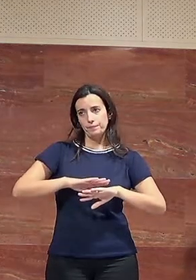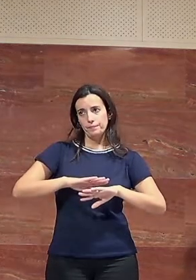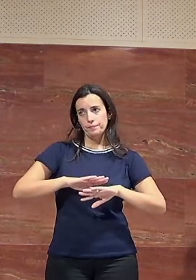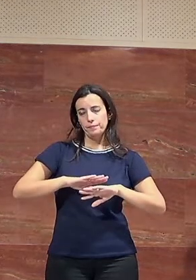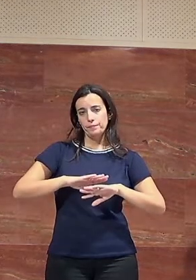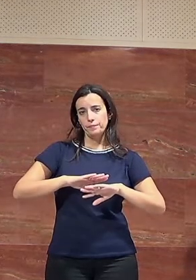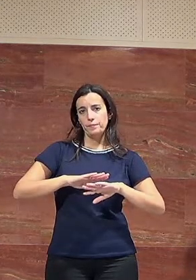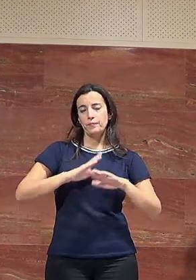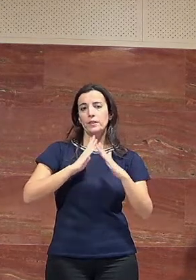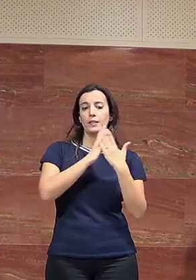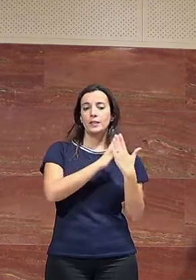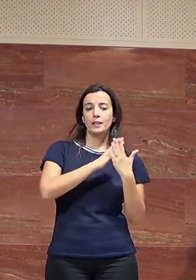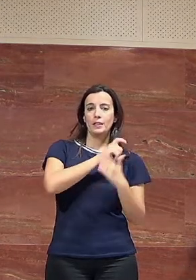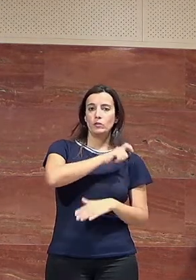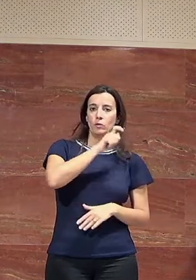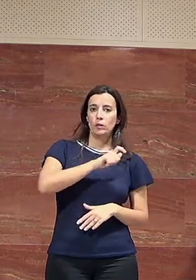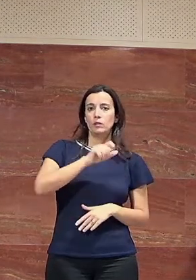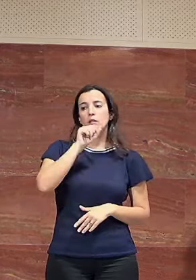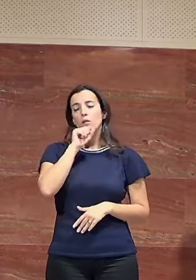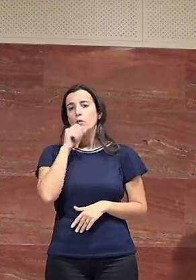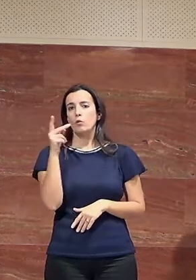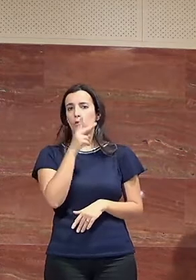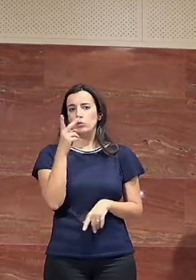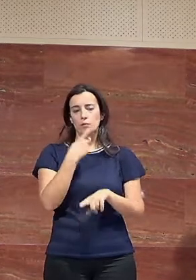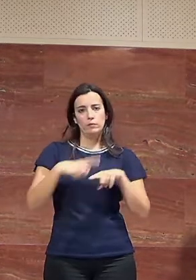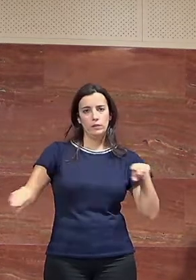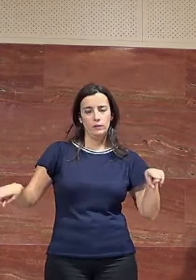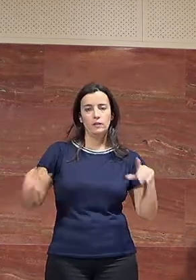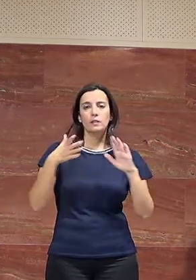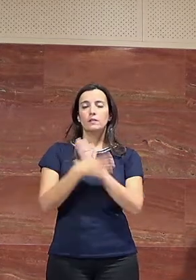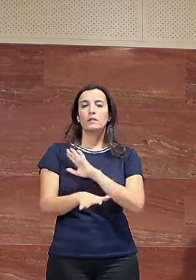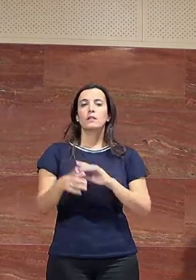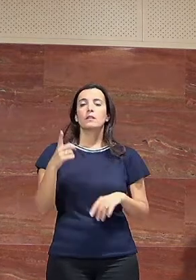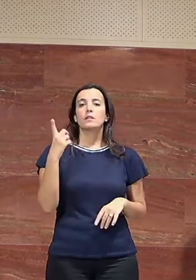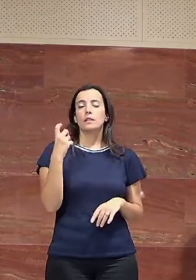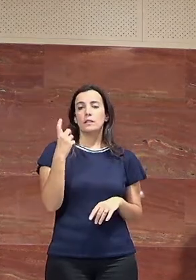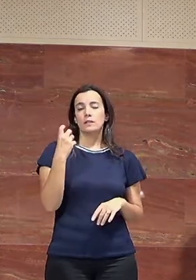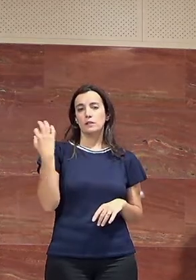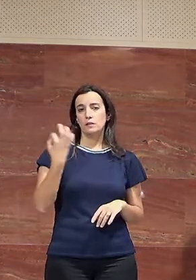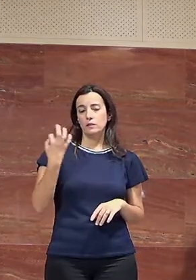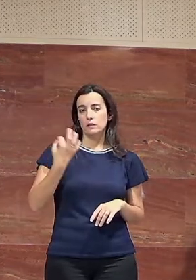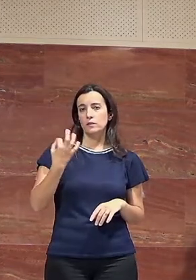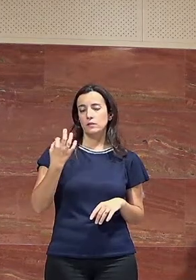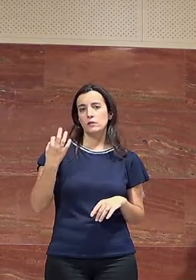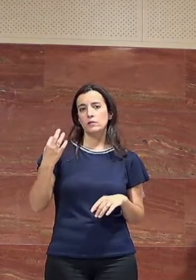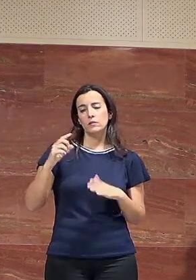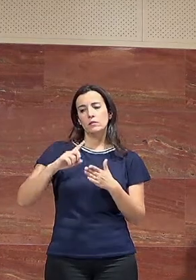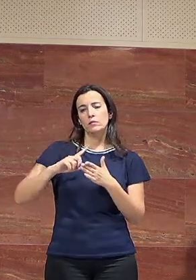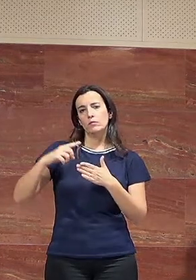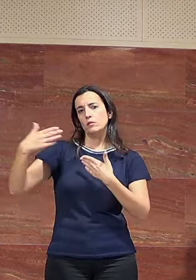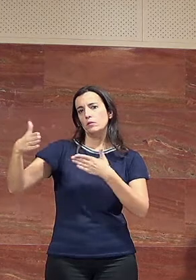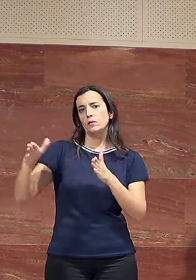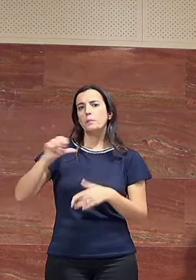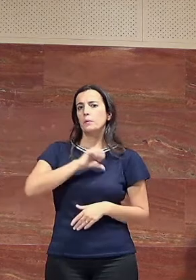es estudiante o viejo. Así Sí, se necesita dentro del apartamento un espacio